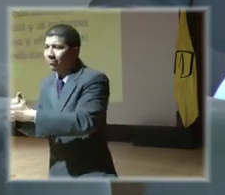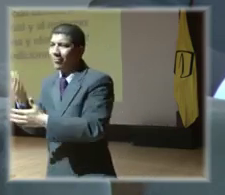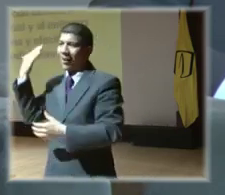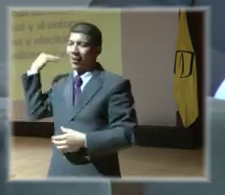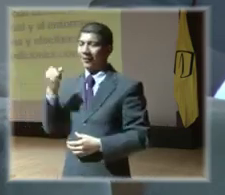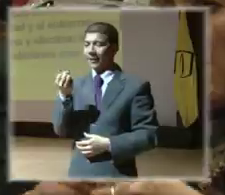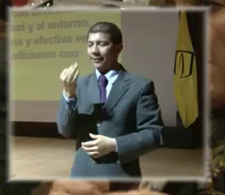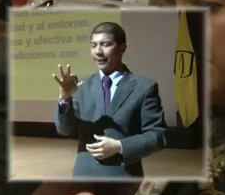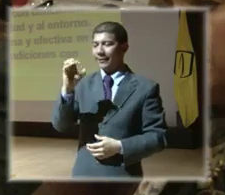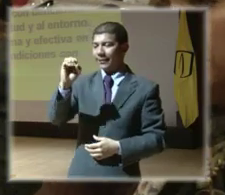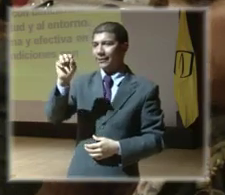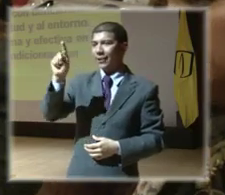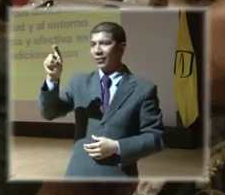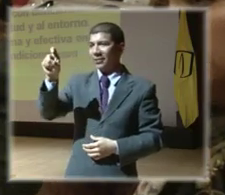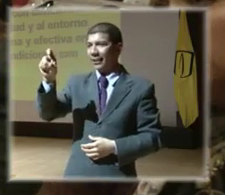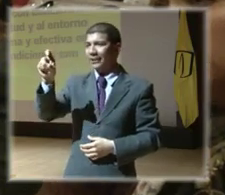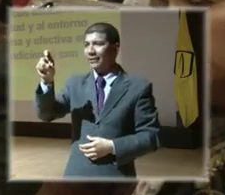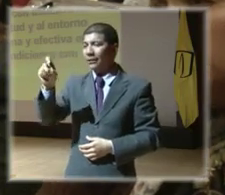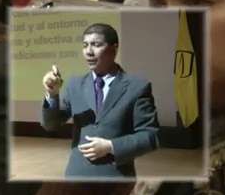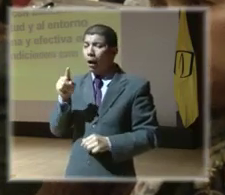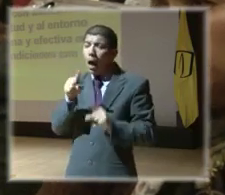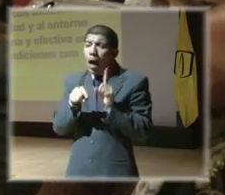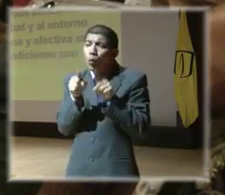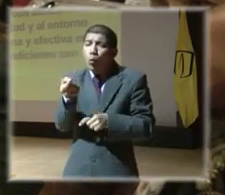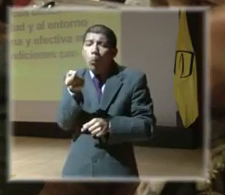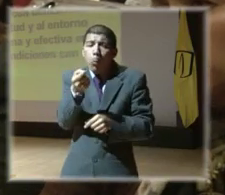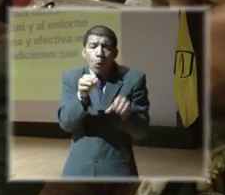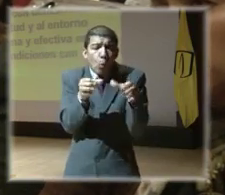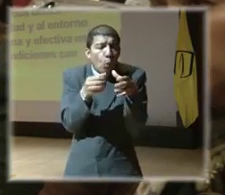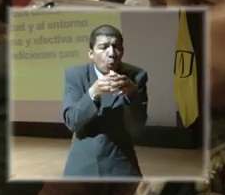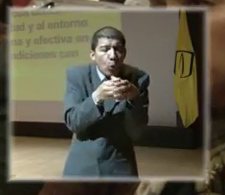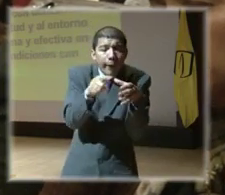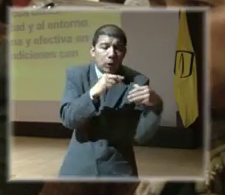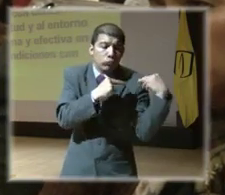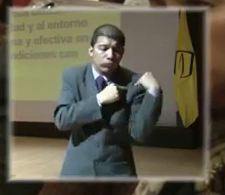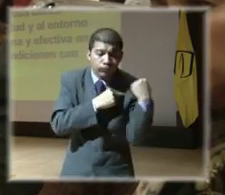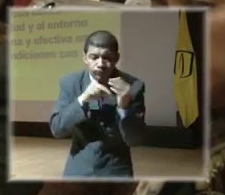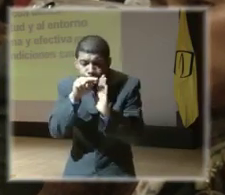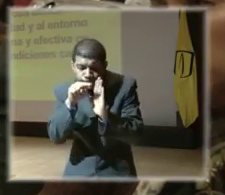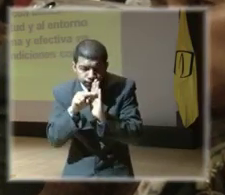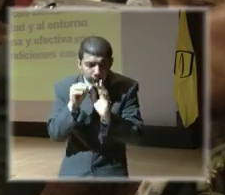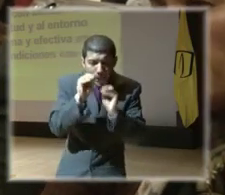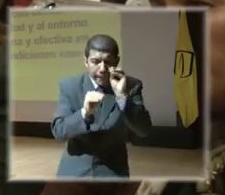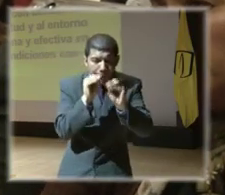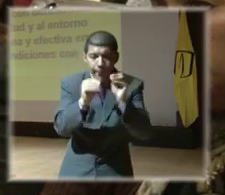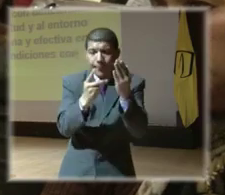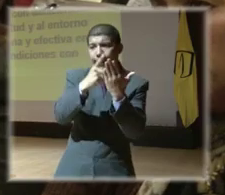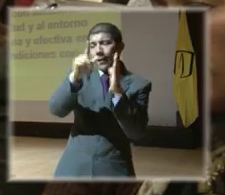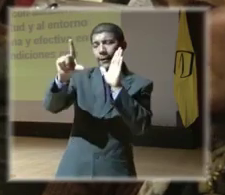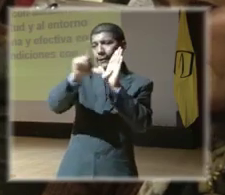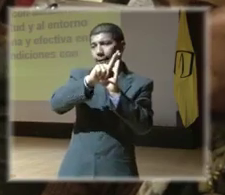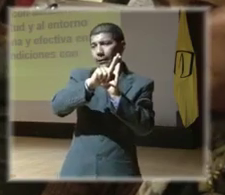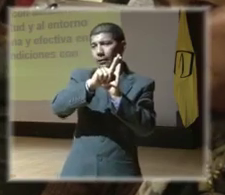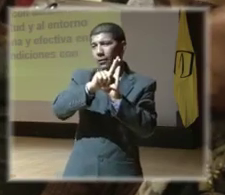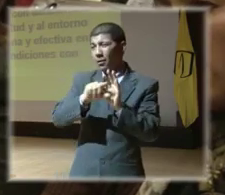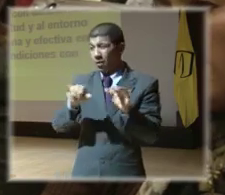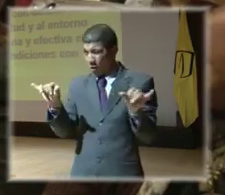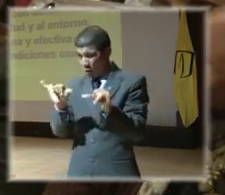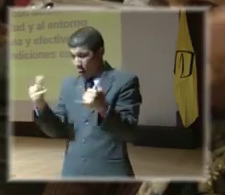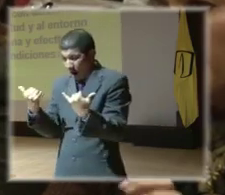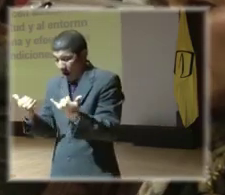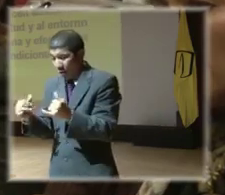1306, que pasó como de agache, sino debe ser un diálogo amplio que involucre las experiencias reales de las personas con discapacidad, que